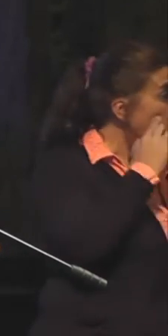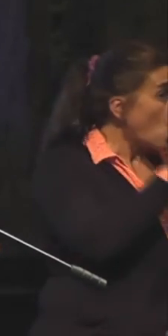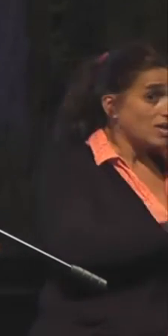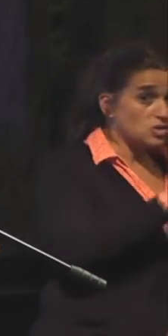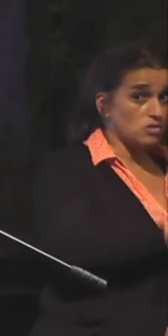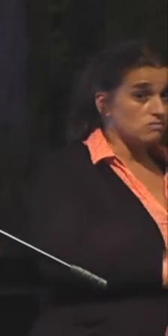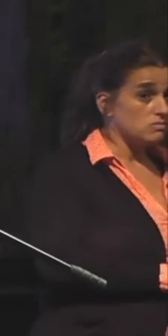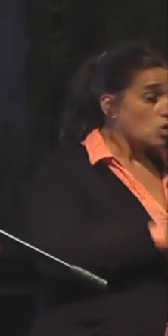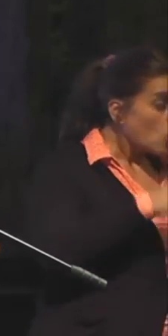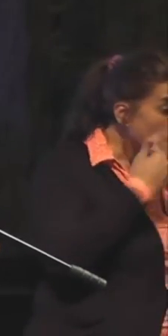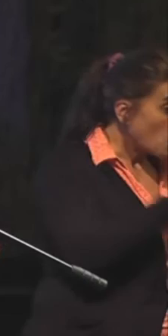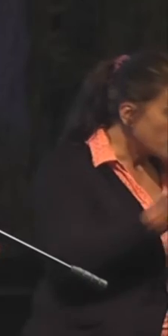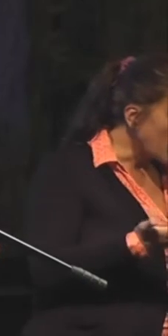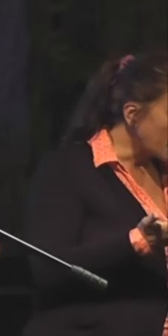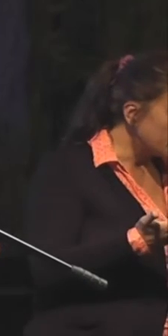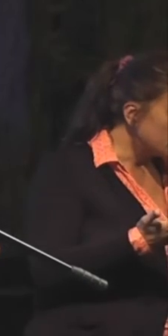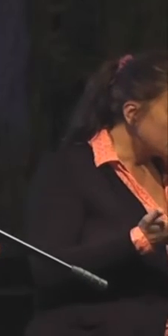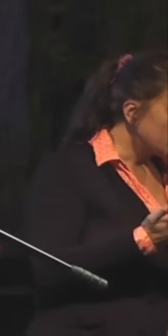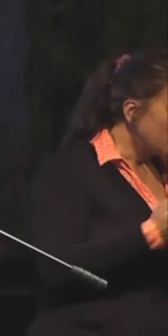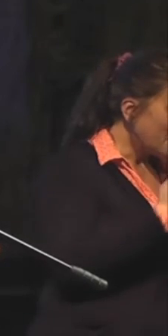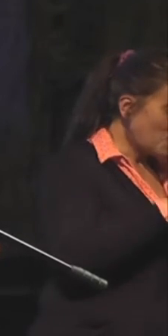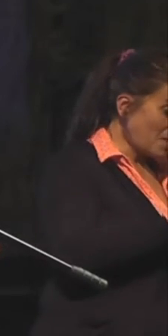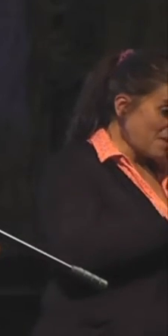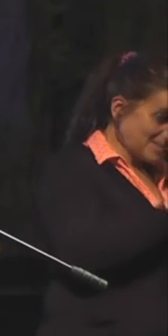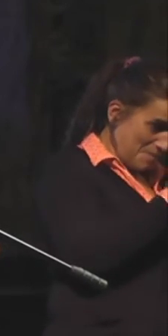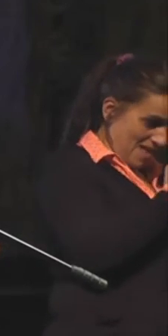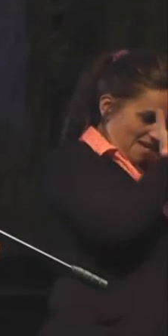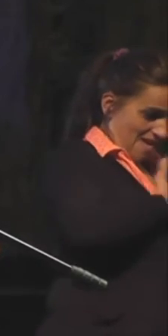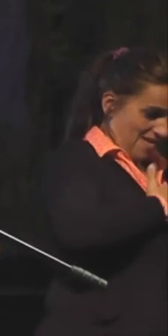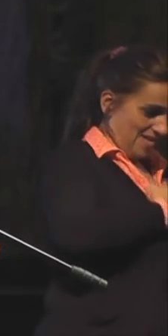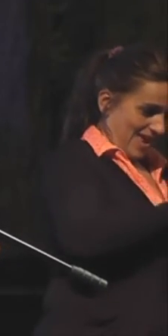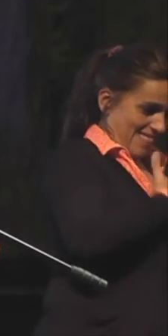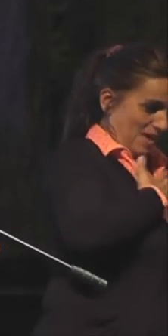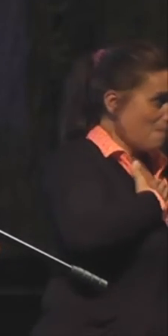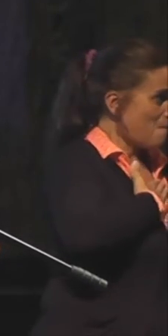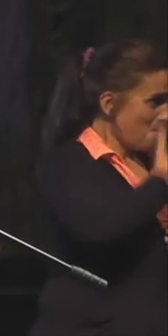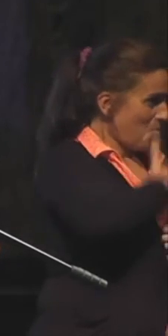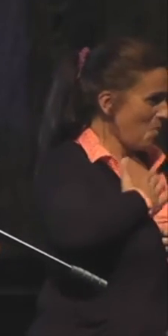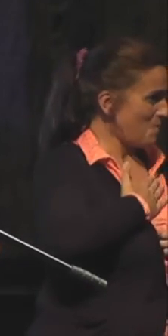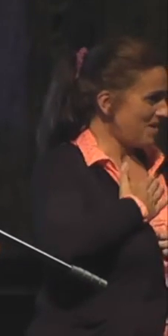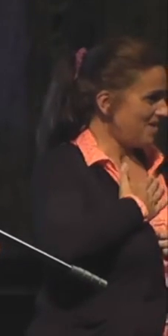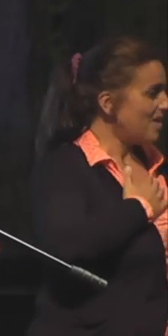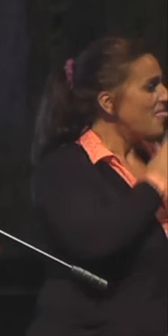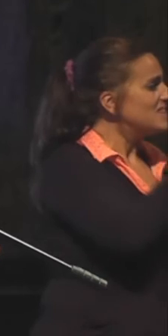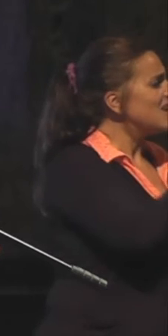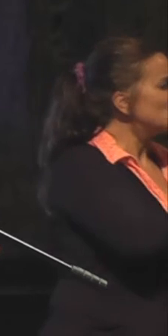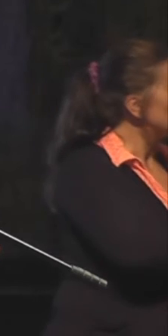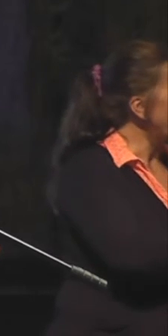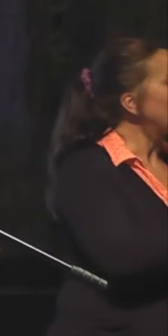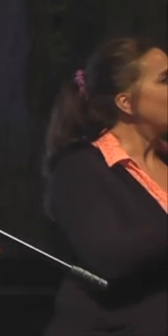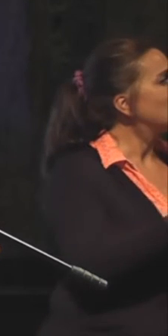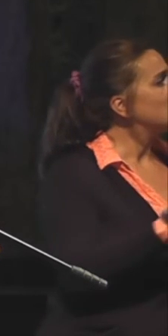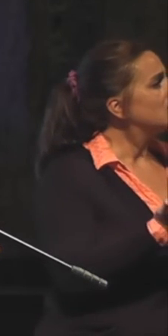ferreira nos enrostra va con eso pero también se lo decía a sí mismo se miraba al espejo aquello que decía que es criminal que en